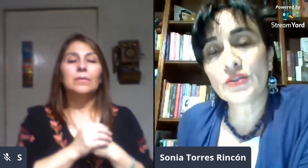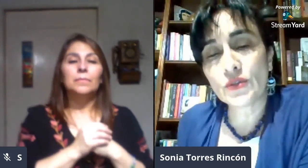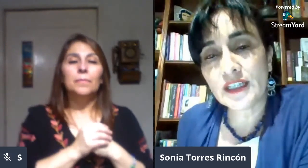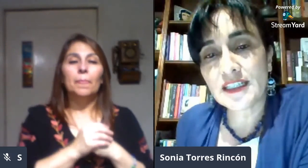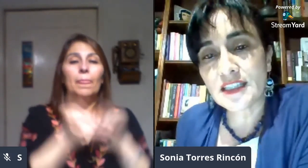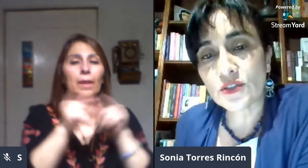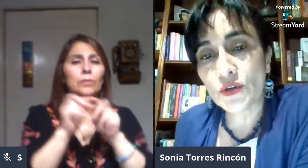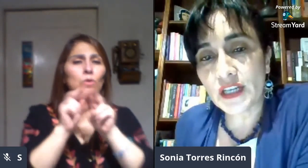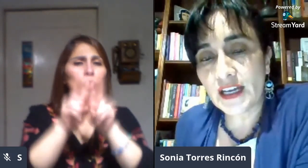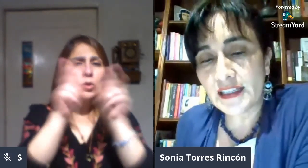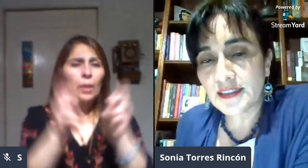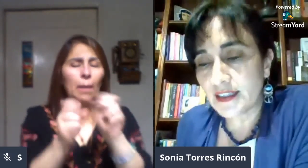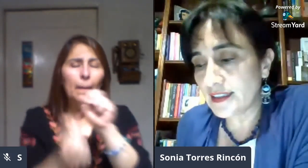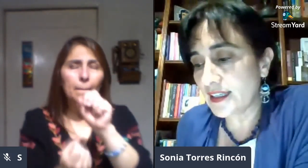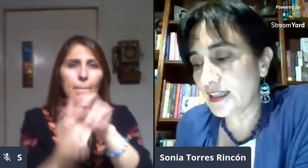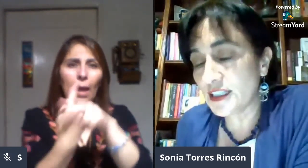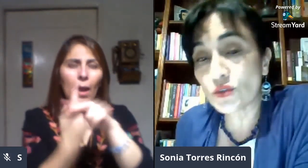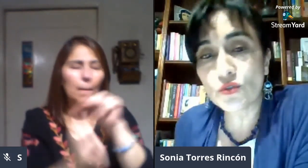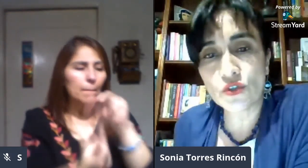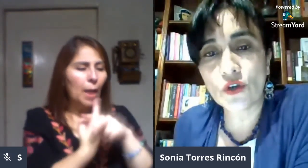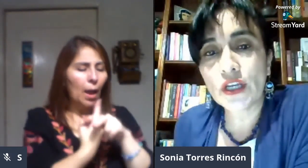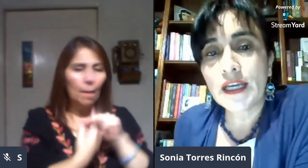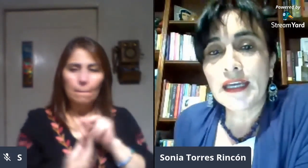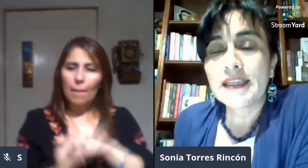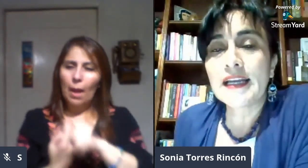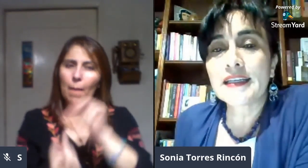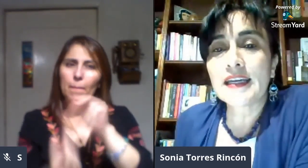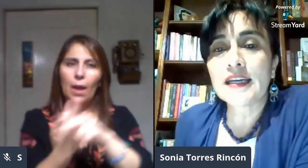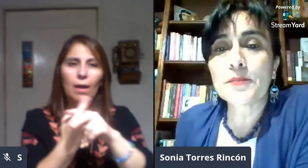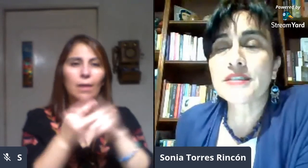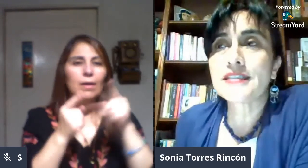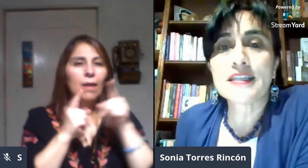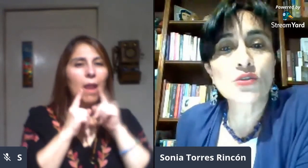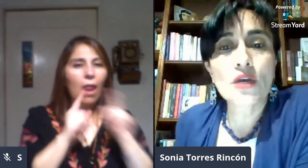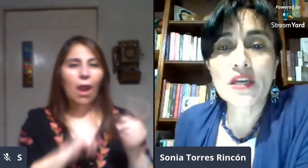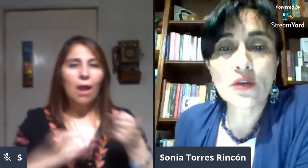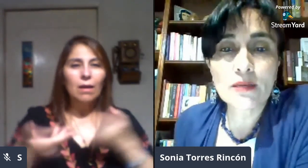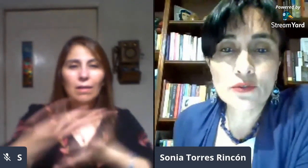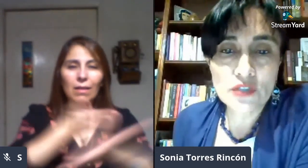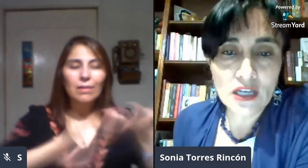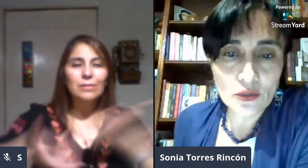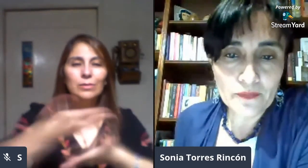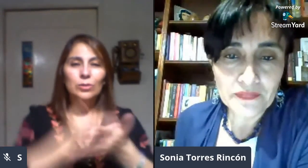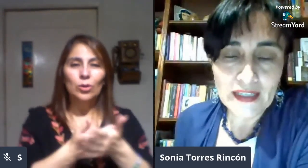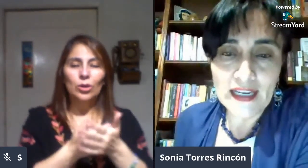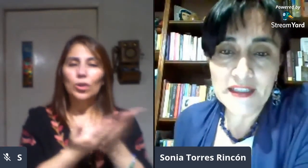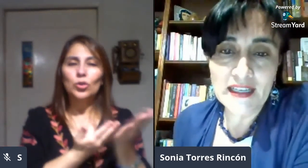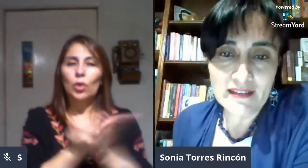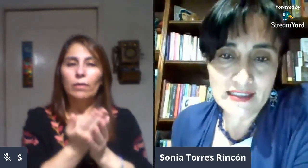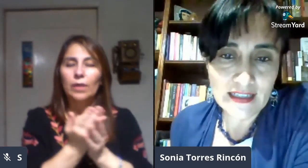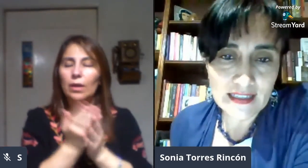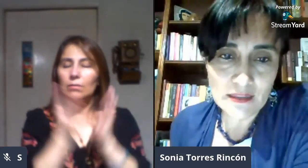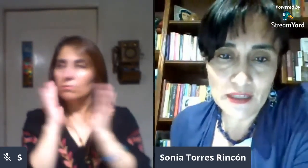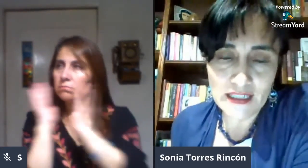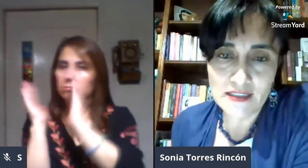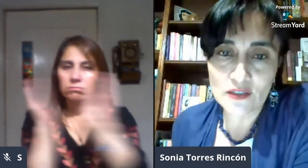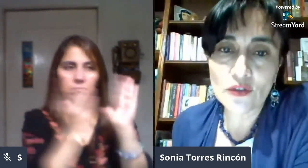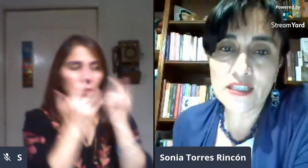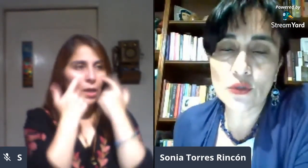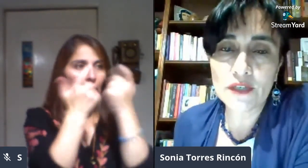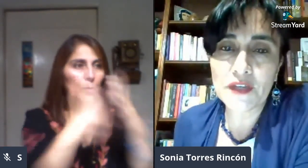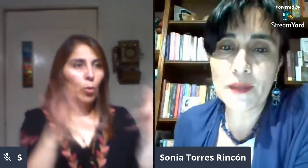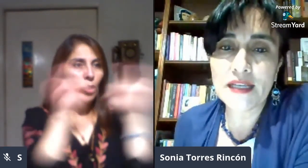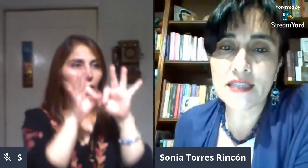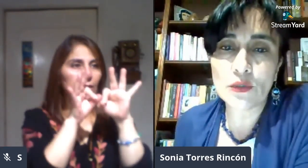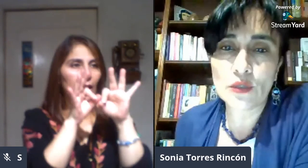viene saliendo en estas jornadas de discusión y al que pues quizás todavía no le hemos dado la relevancia que se merece,